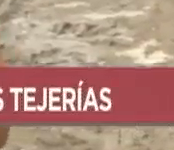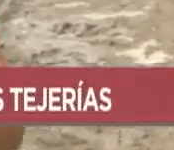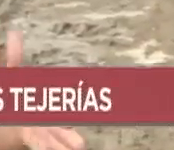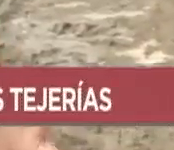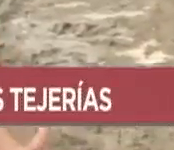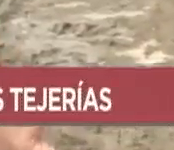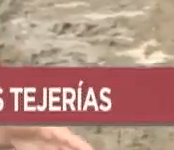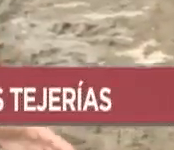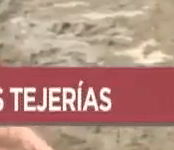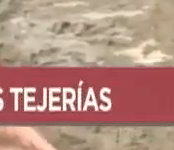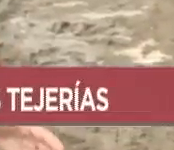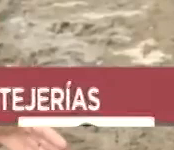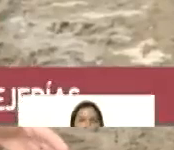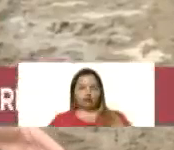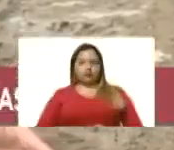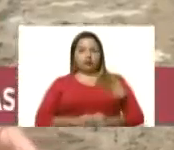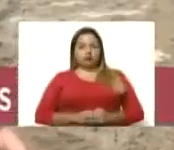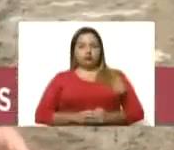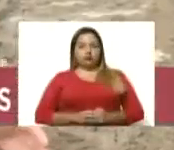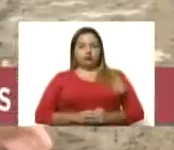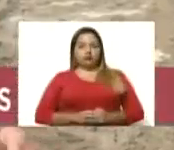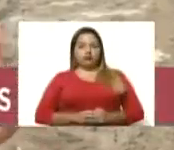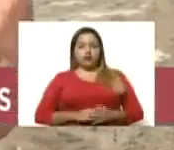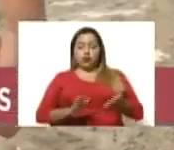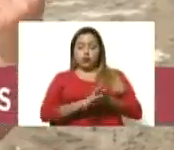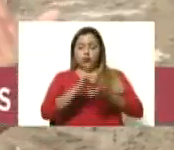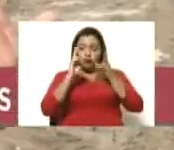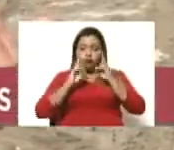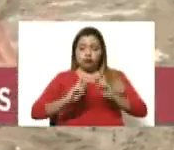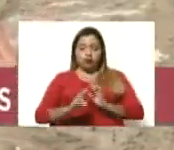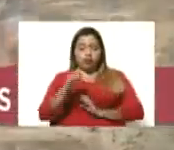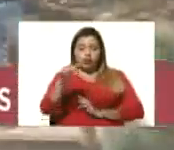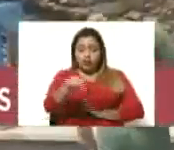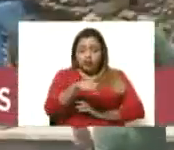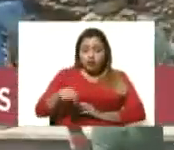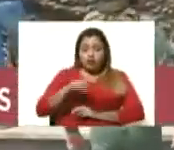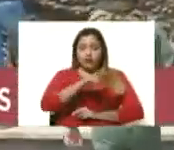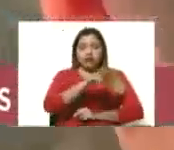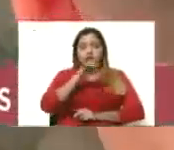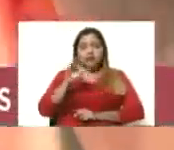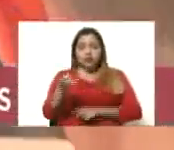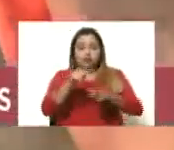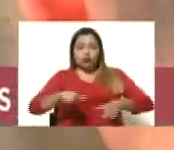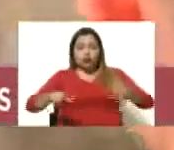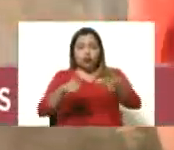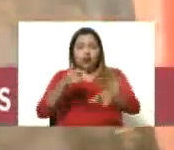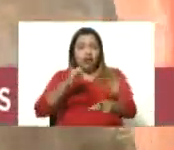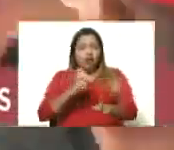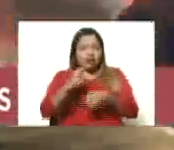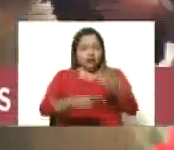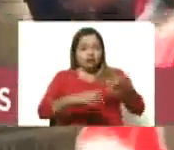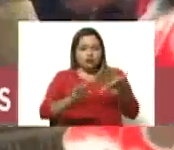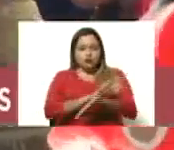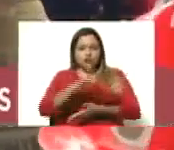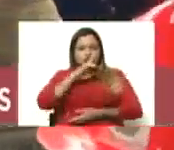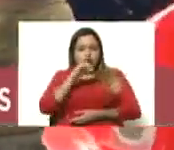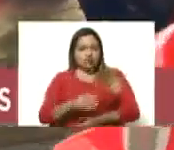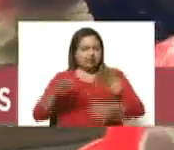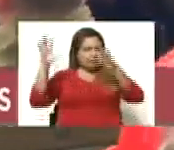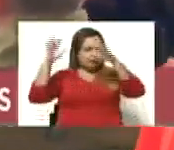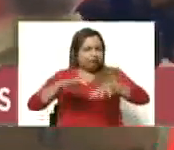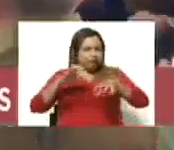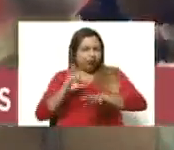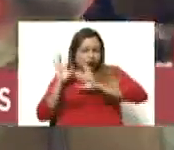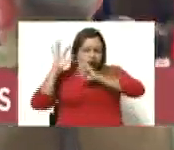que es la limpieza de las principales vías de estos 23 sectores que fueron afectados por la terrible tragedia, el